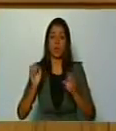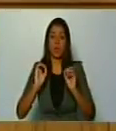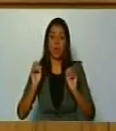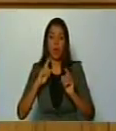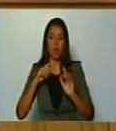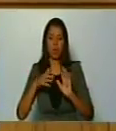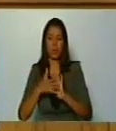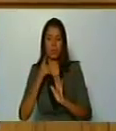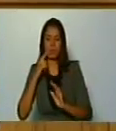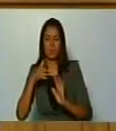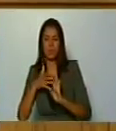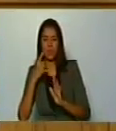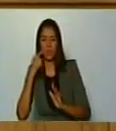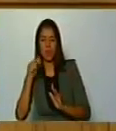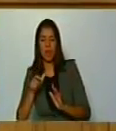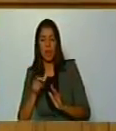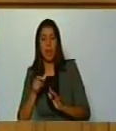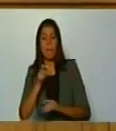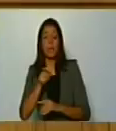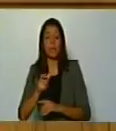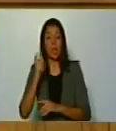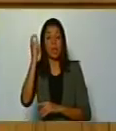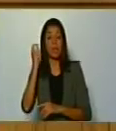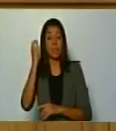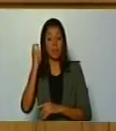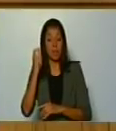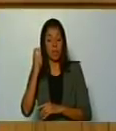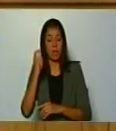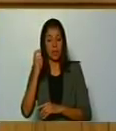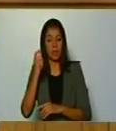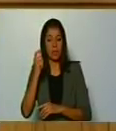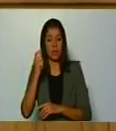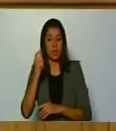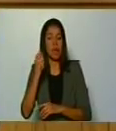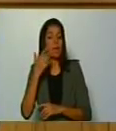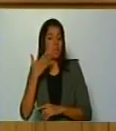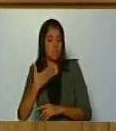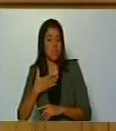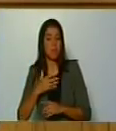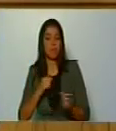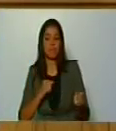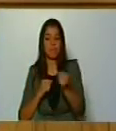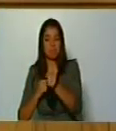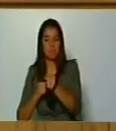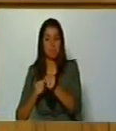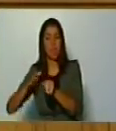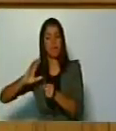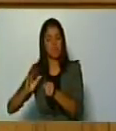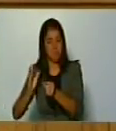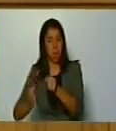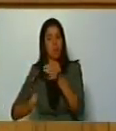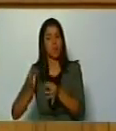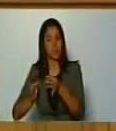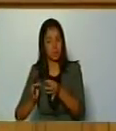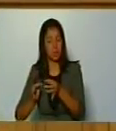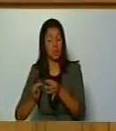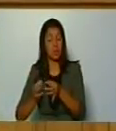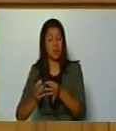que, siendo parlamentario, puede estar sujeto a la comisión de un hecho punible. A diferencia de